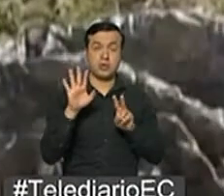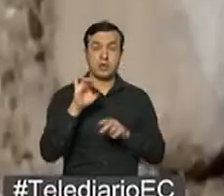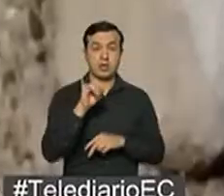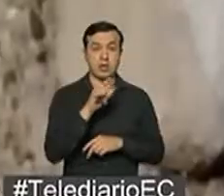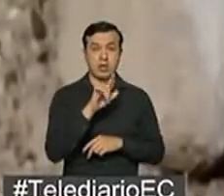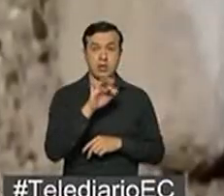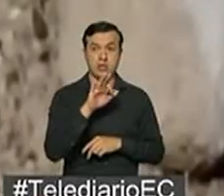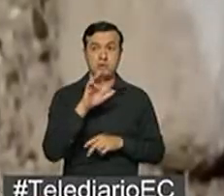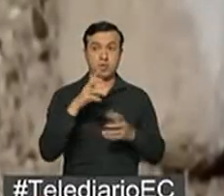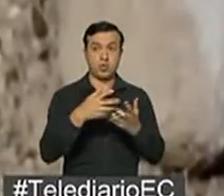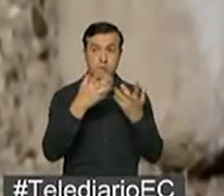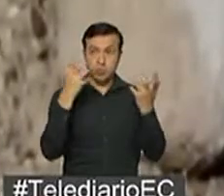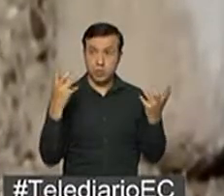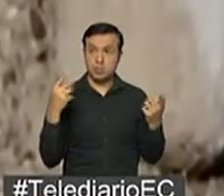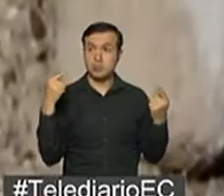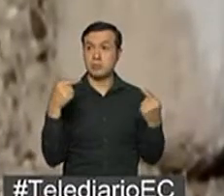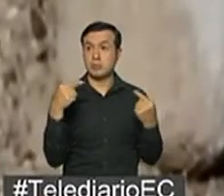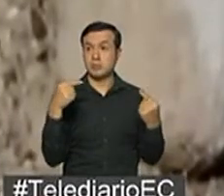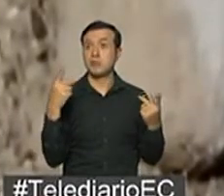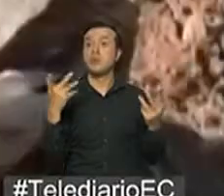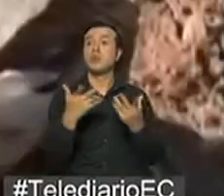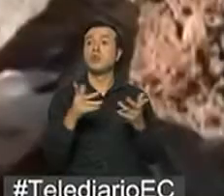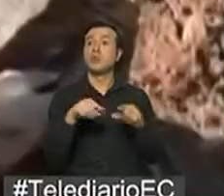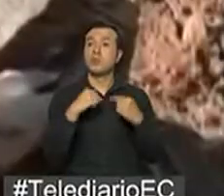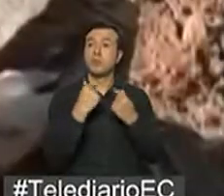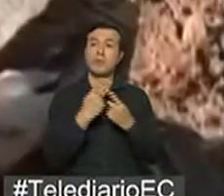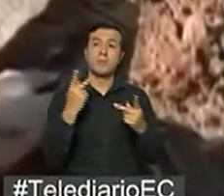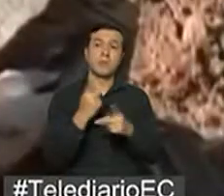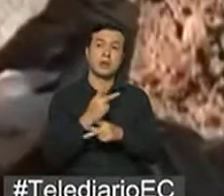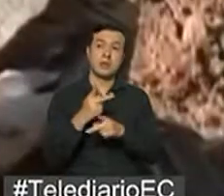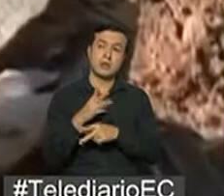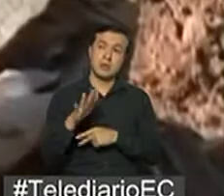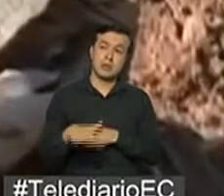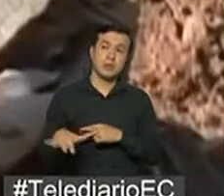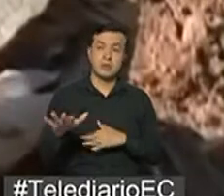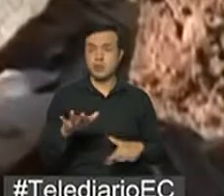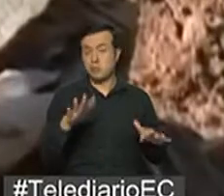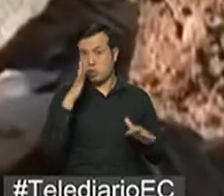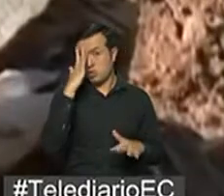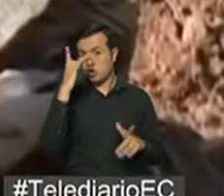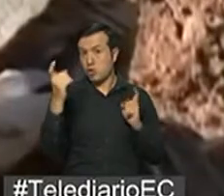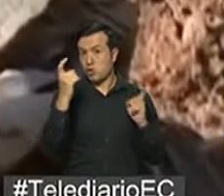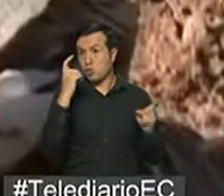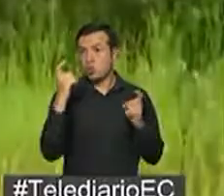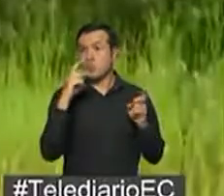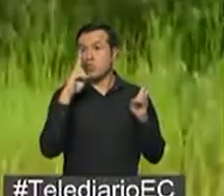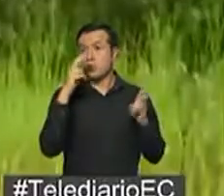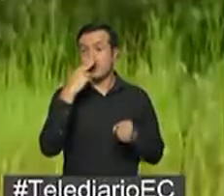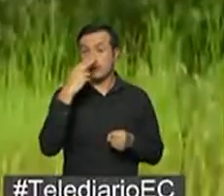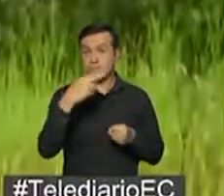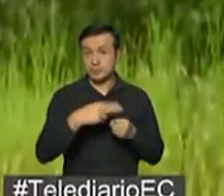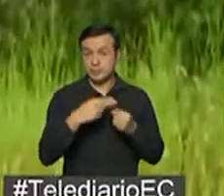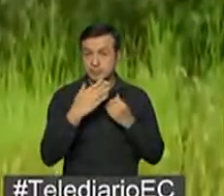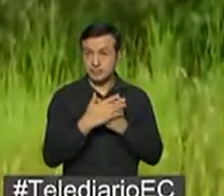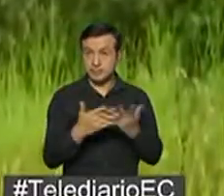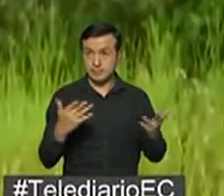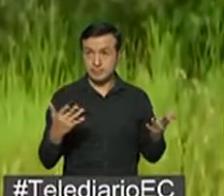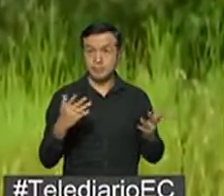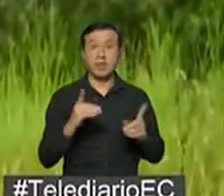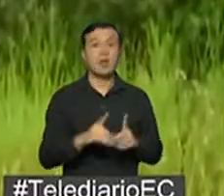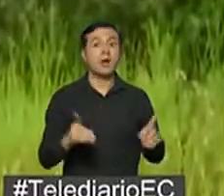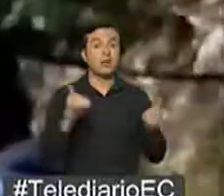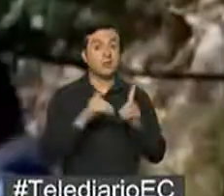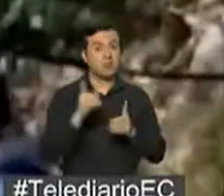nueva generación que además rivaliza con grupos criminales del vecino juanjo por el control del tráfico de combustible según cifras del gobierno